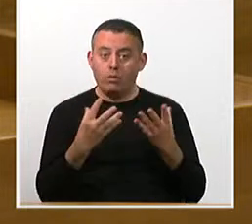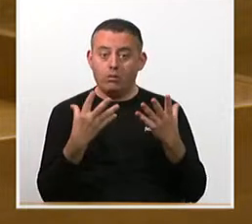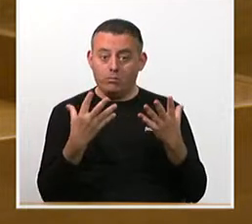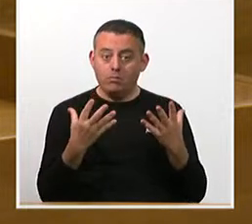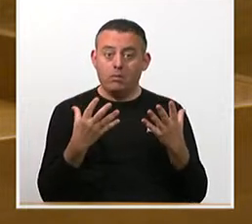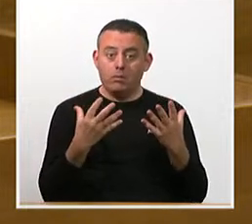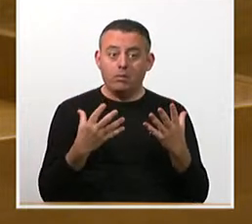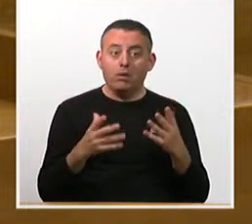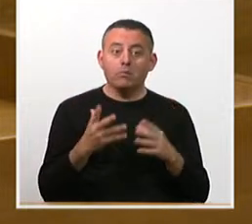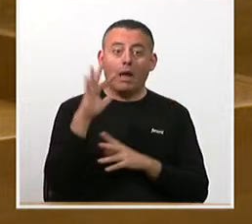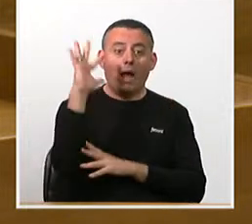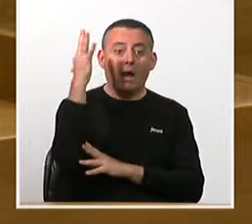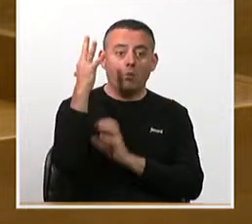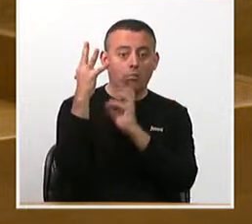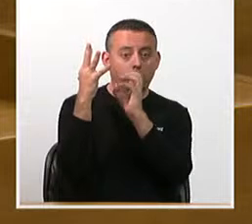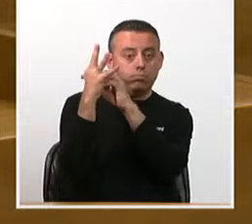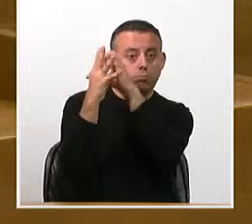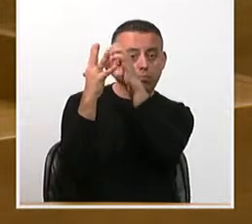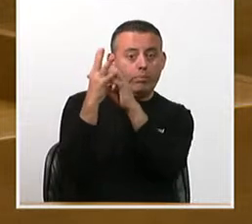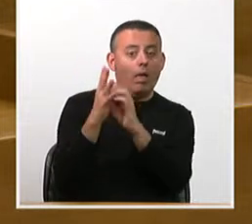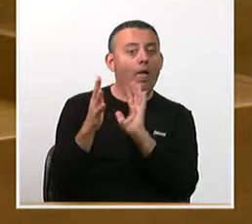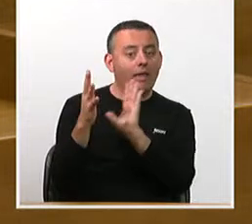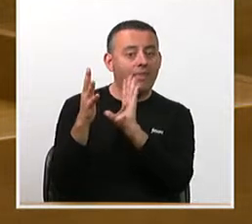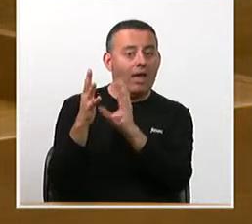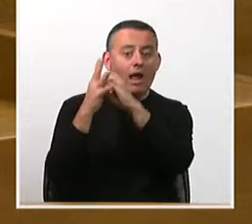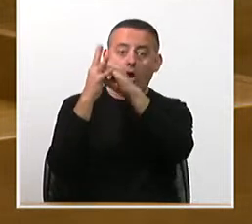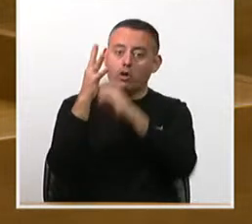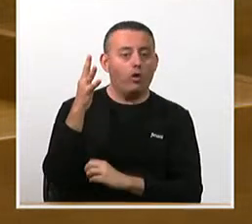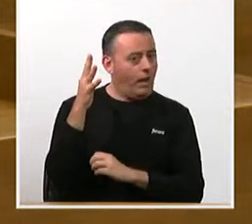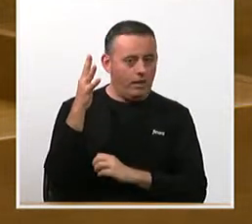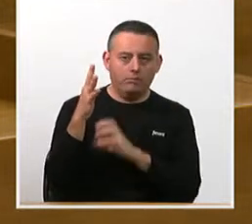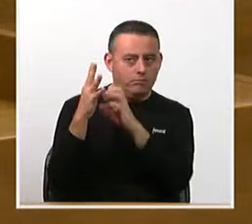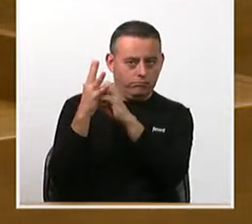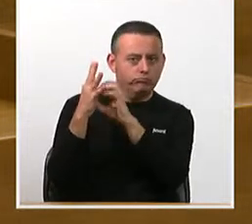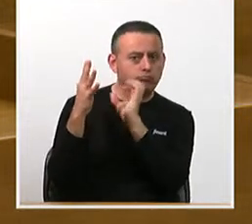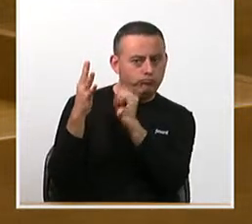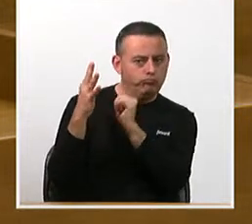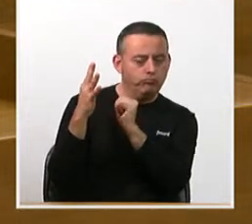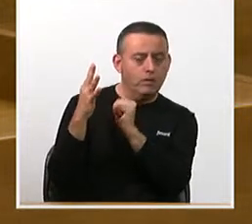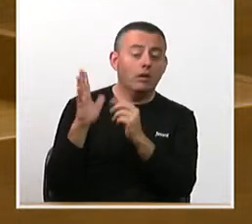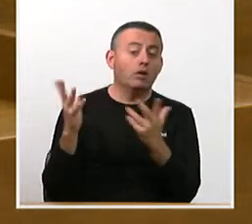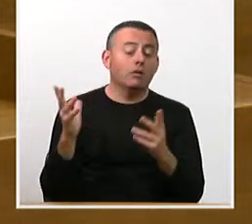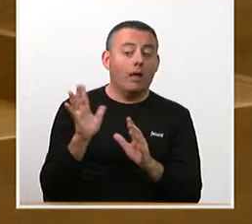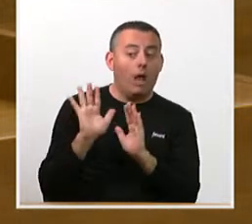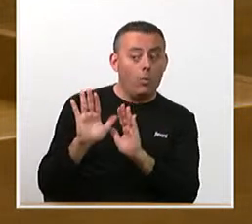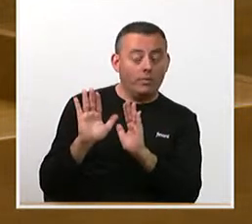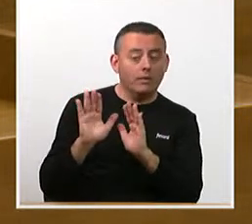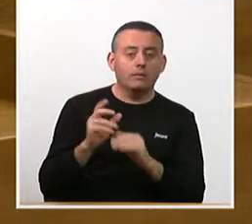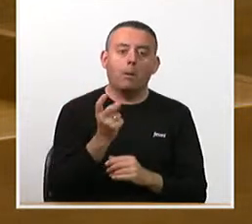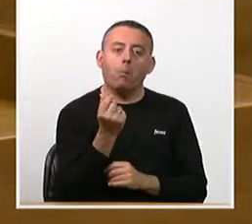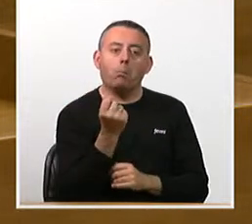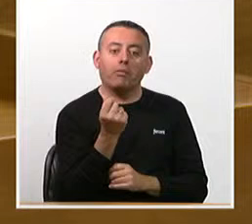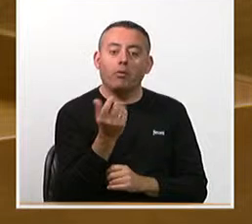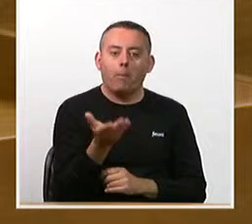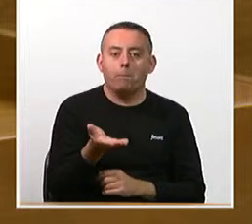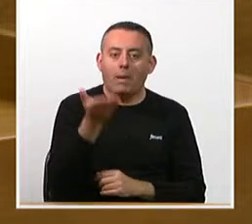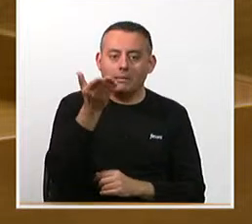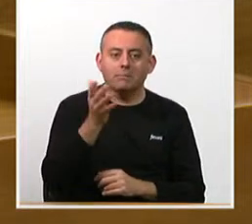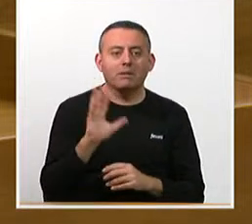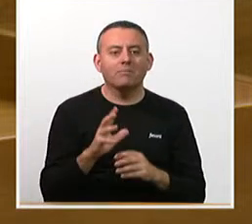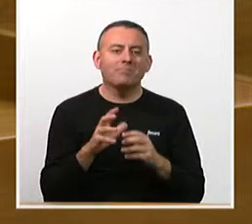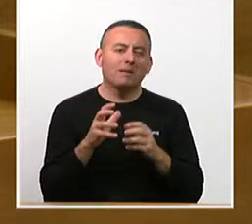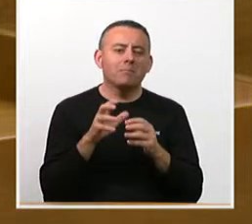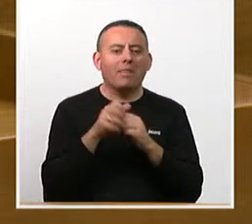árbol varias semanas más de lo habitual y proporcionando un buen precio al agricultor este hecho sin embargo ha afectado a las inas